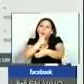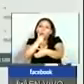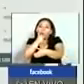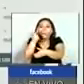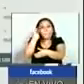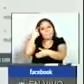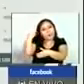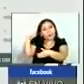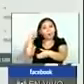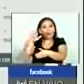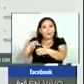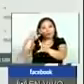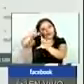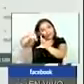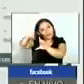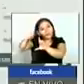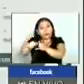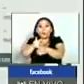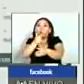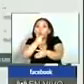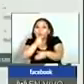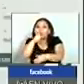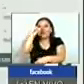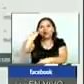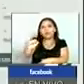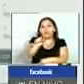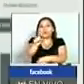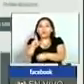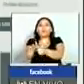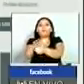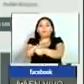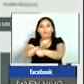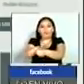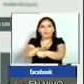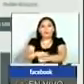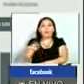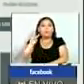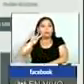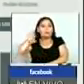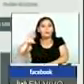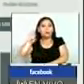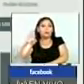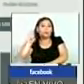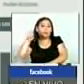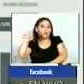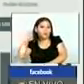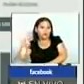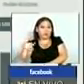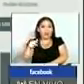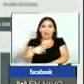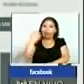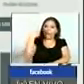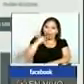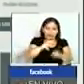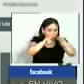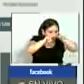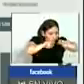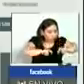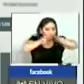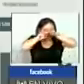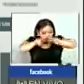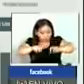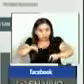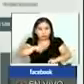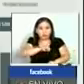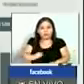de casos sospechosos, 4.314. El universo de pruebas que se han hecho desde que comenzó el tema del COVID-19 aquí en El